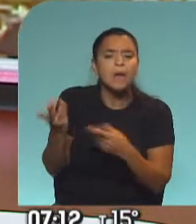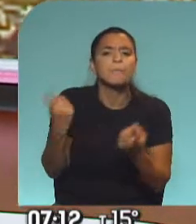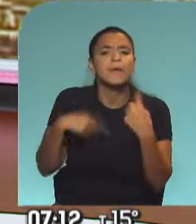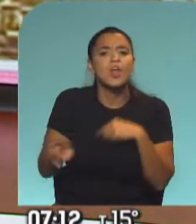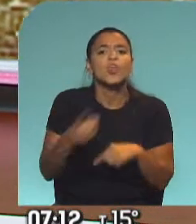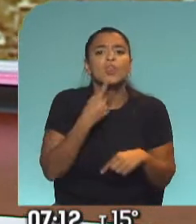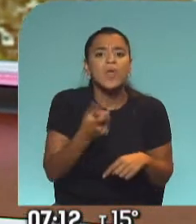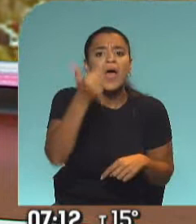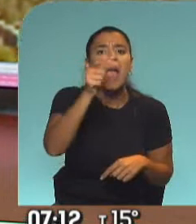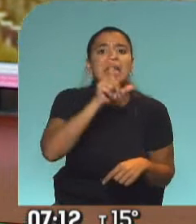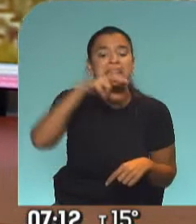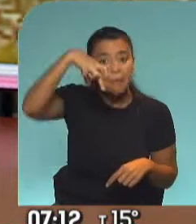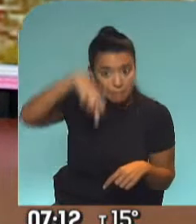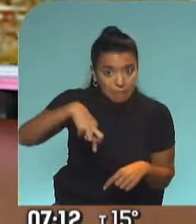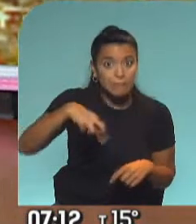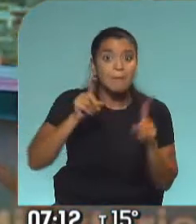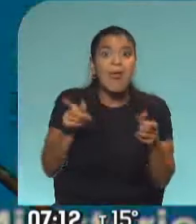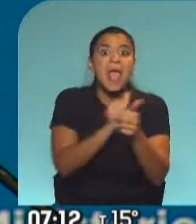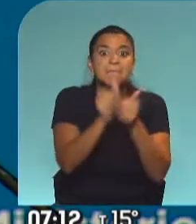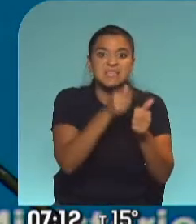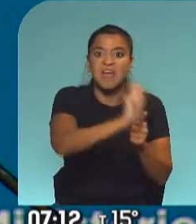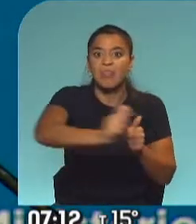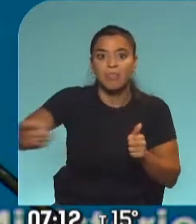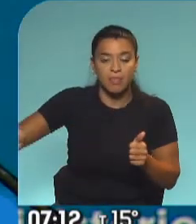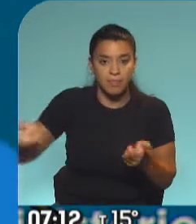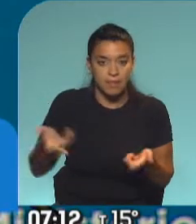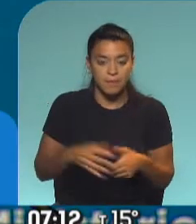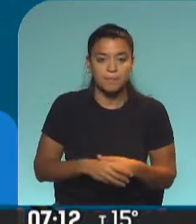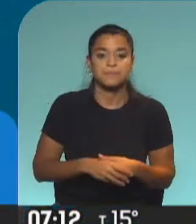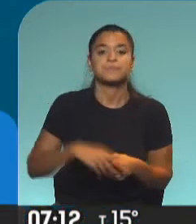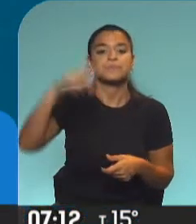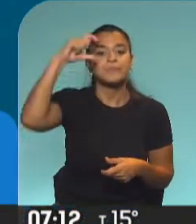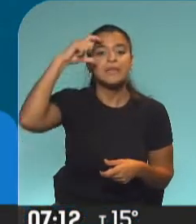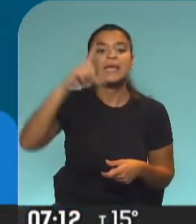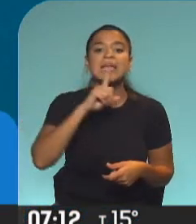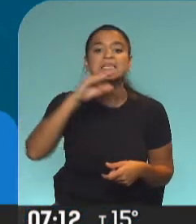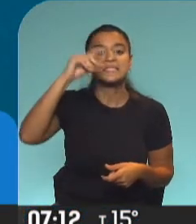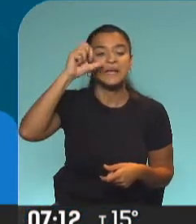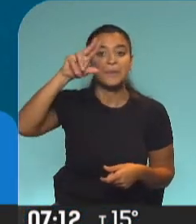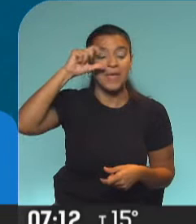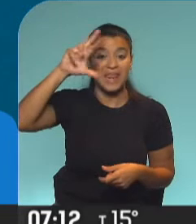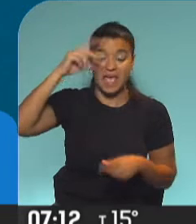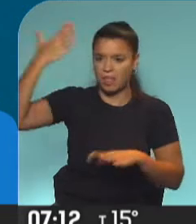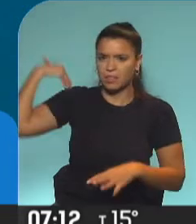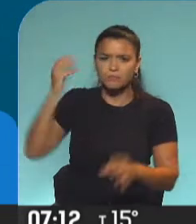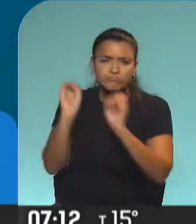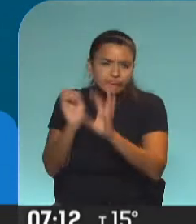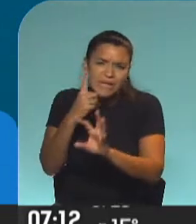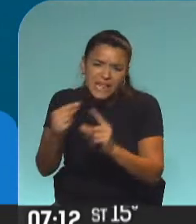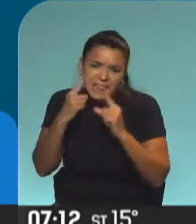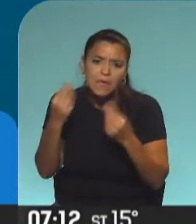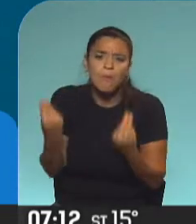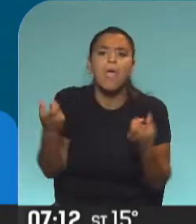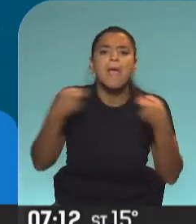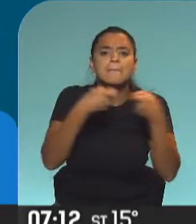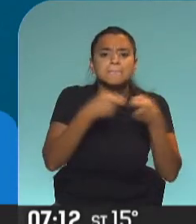los ATP para sus empresas. Luis Miguel Echevere fue muy criticado tras conocerse la noticia de que su